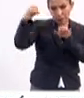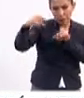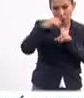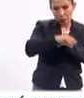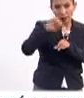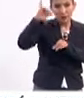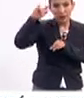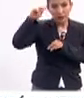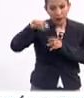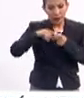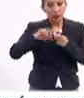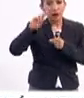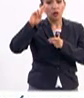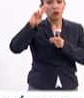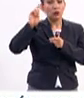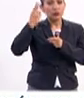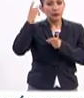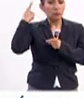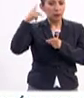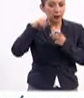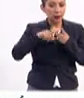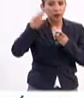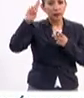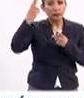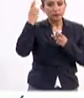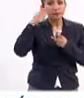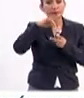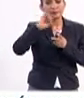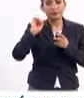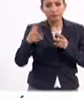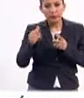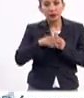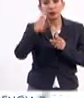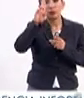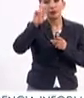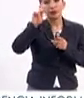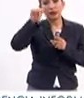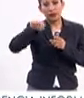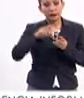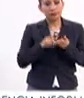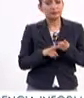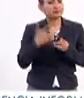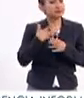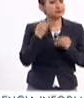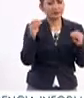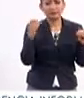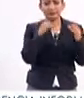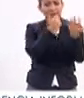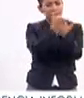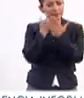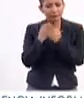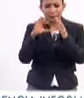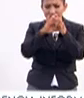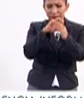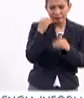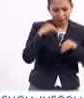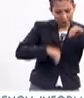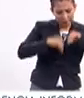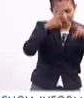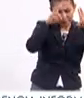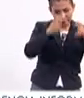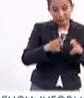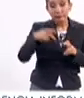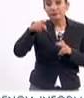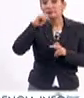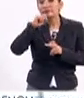con el Politécnico, con la Universidad de Puebla, con la Universidad de Chiapas, con la UPN. Tenemos mucha colaboración en desarrollo de contenidos,